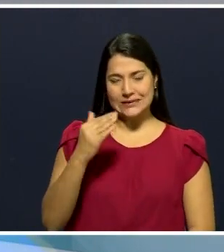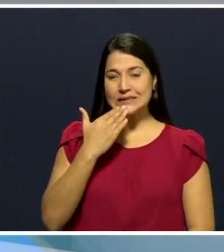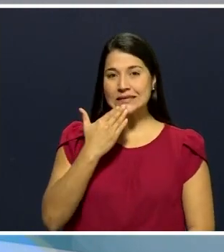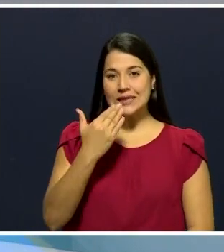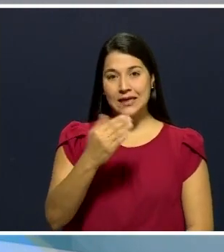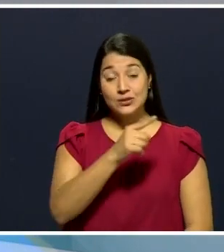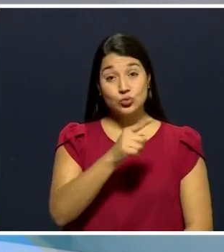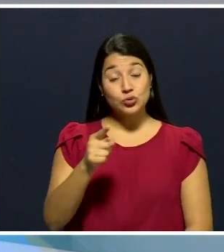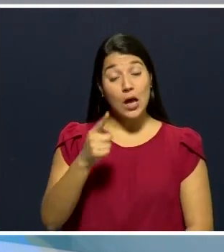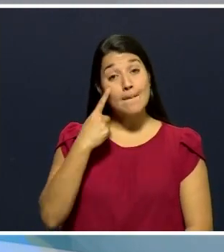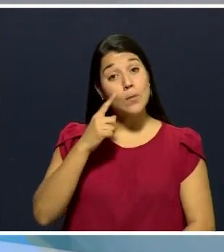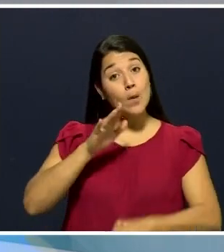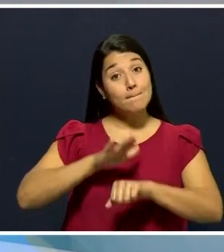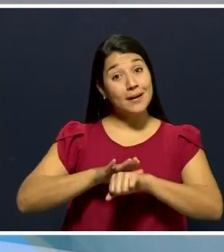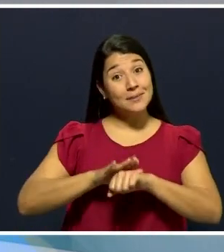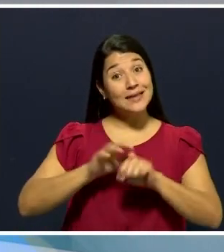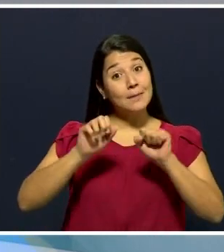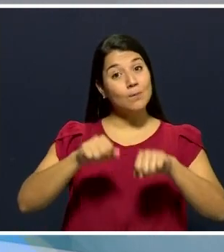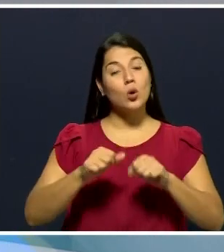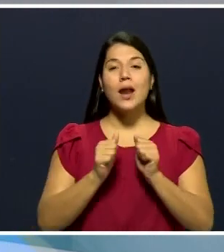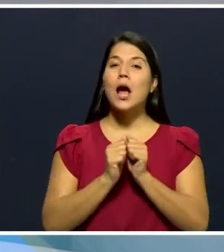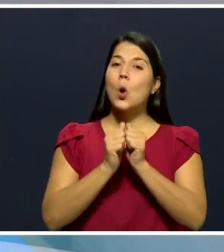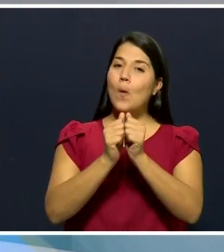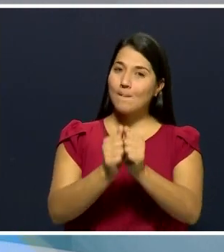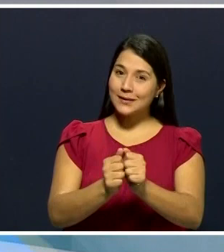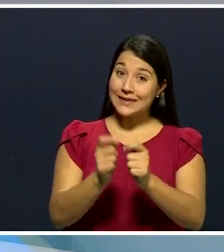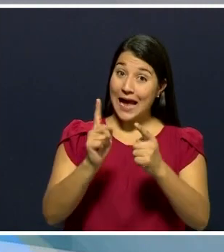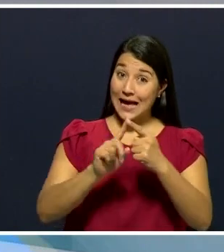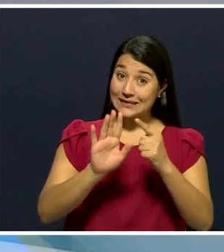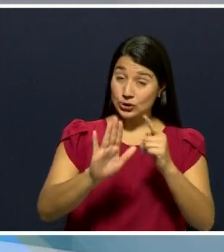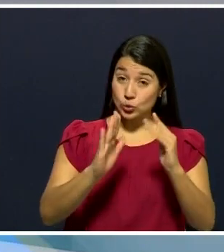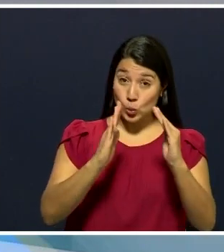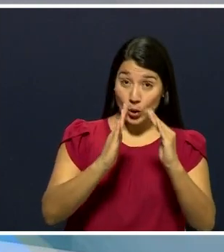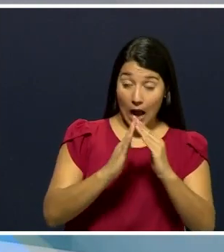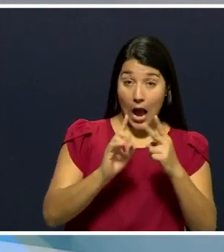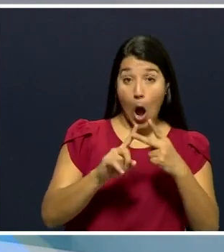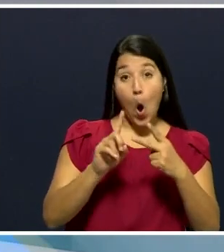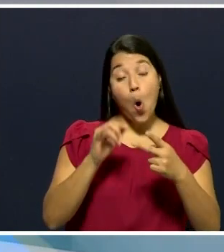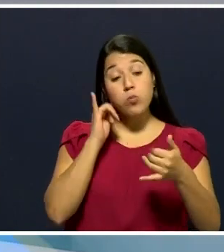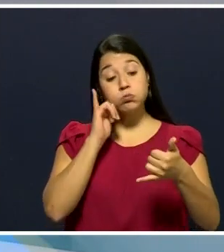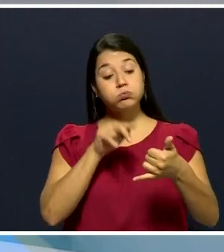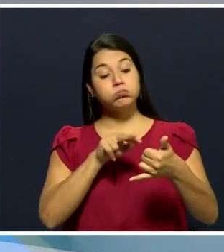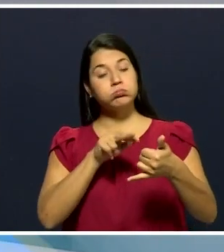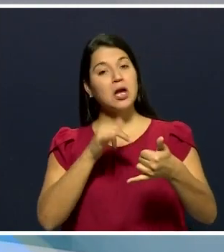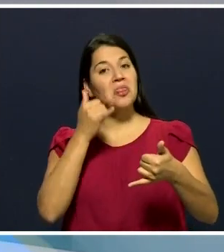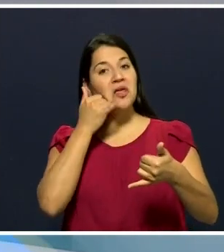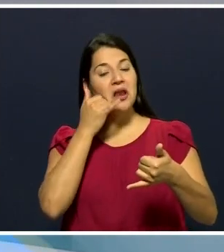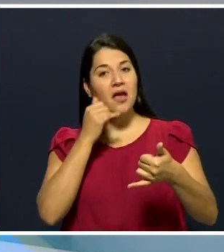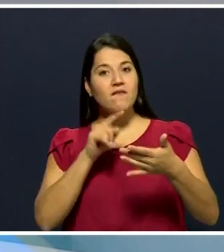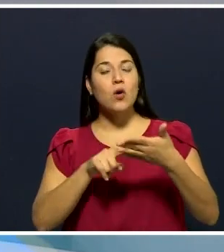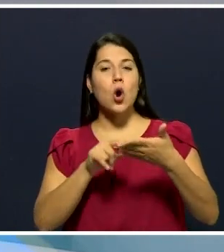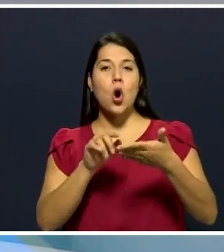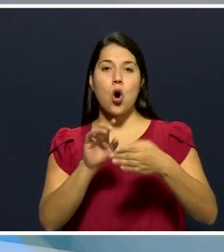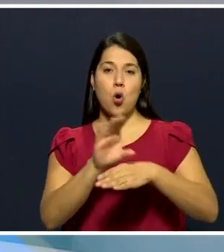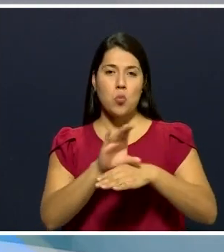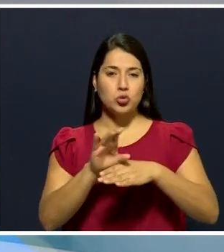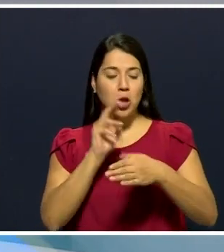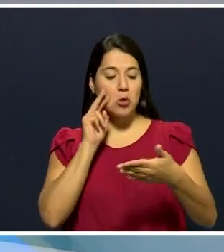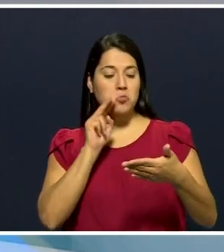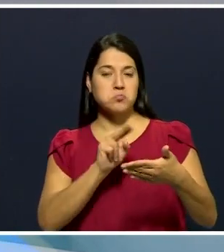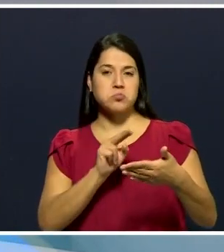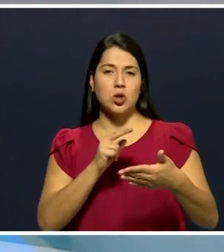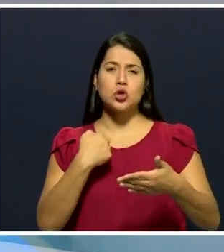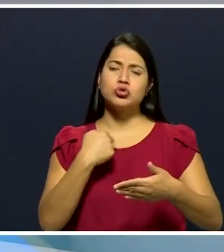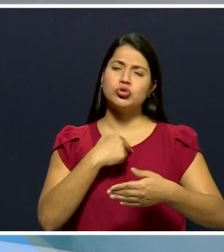por habernos permitido acompañarlos en sus casas, en sus teléfonos, en sus computadoras. Nos esforzamos